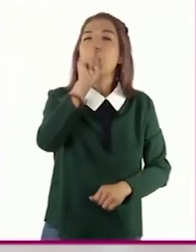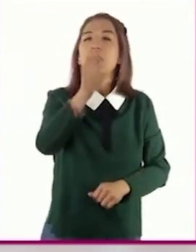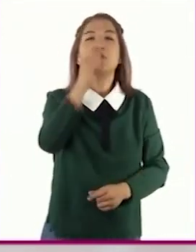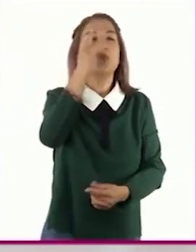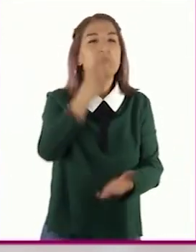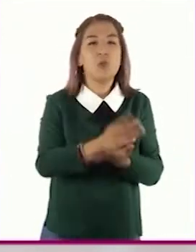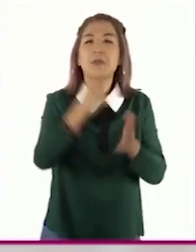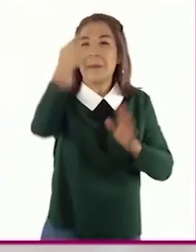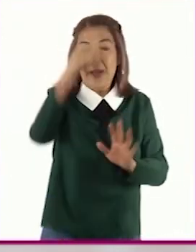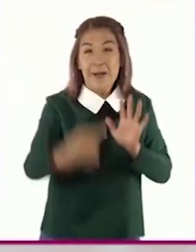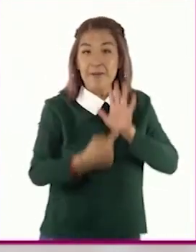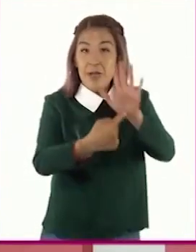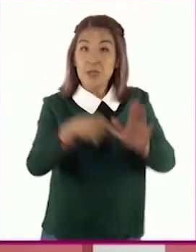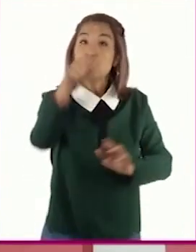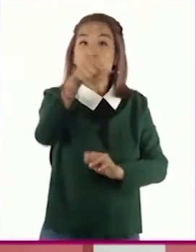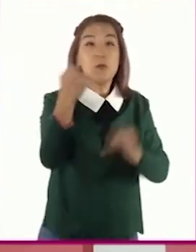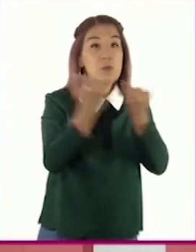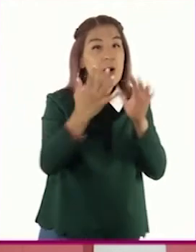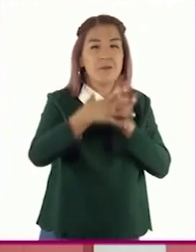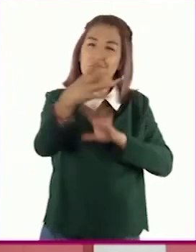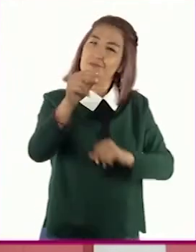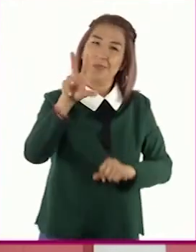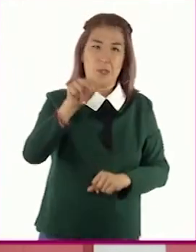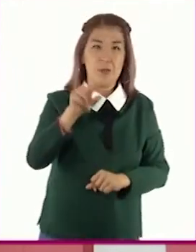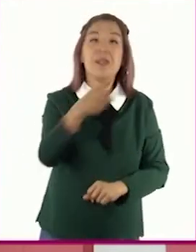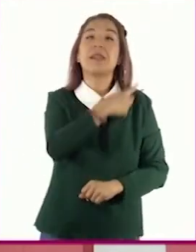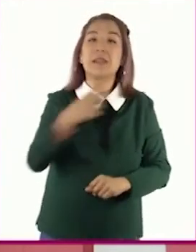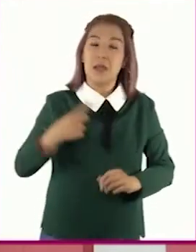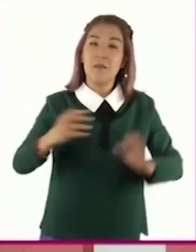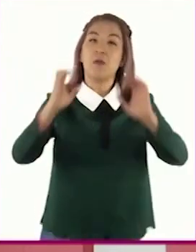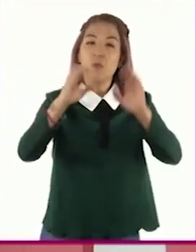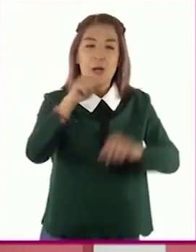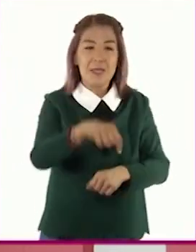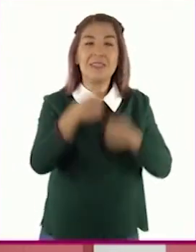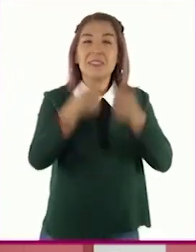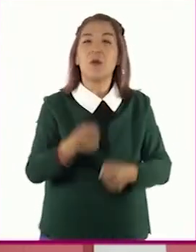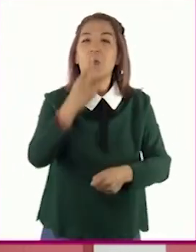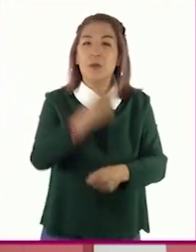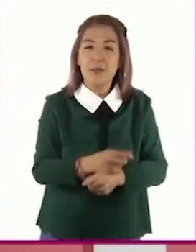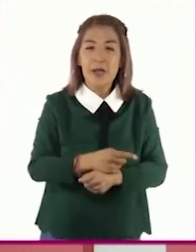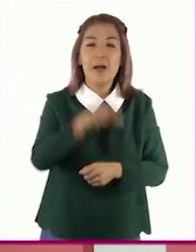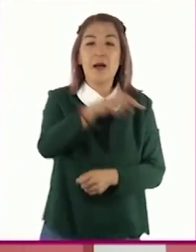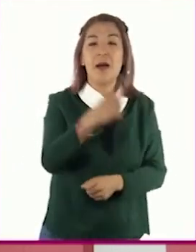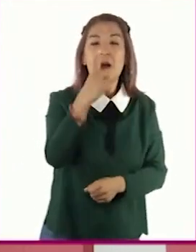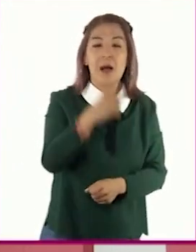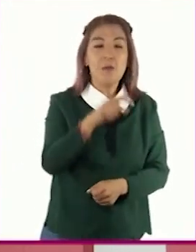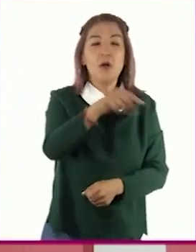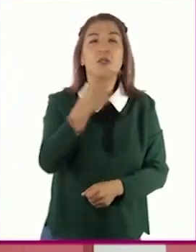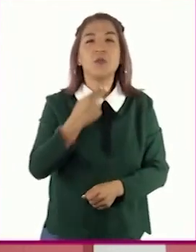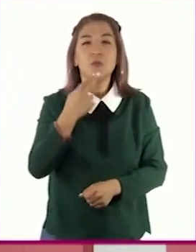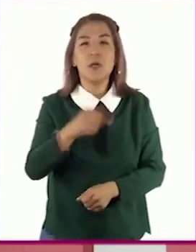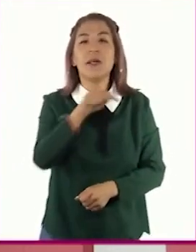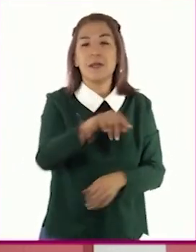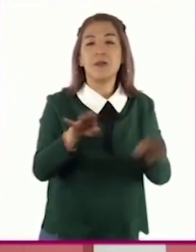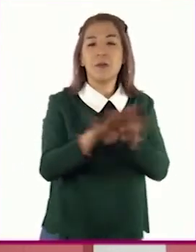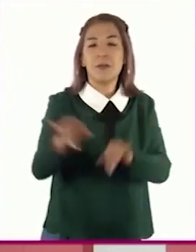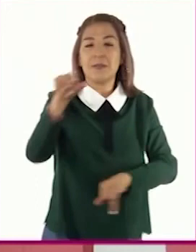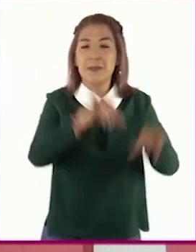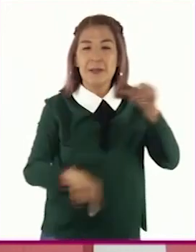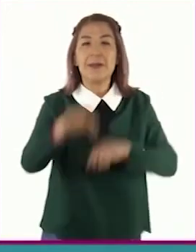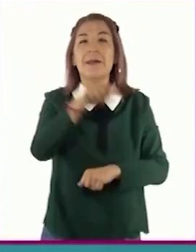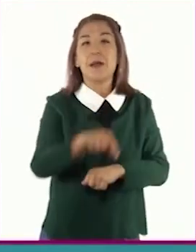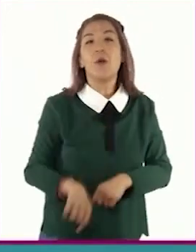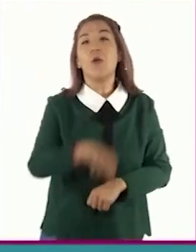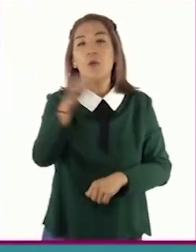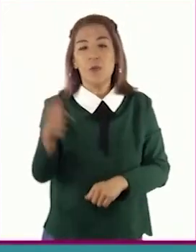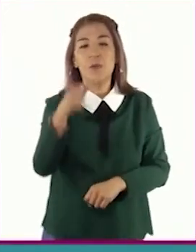demostrativa. Debemos tomar las siguientes medidas de seguridad. El azúcar y el agua destilada son sustancias inocuas,